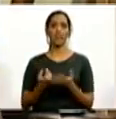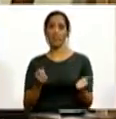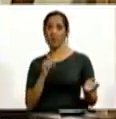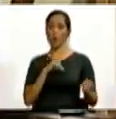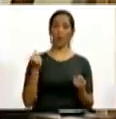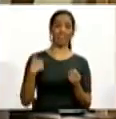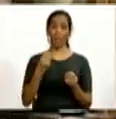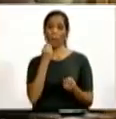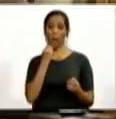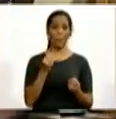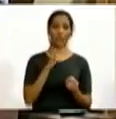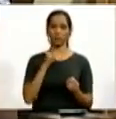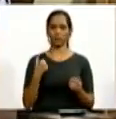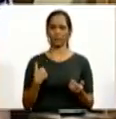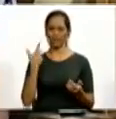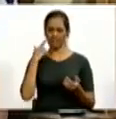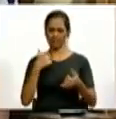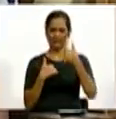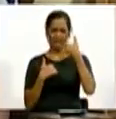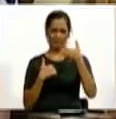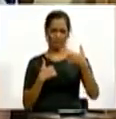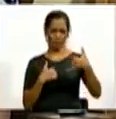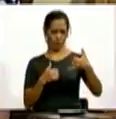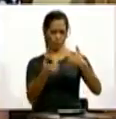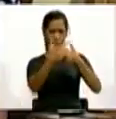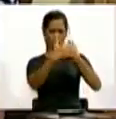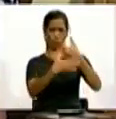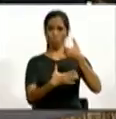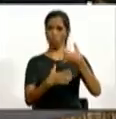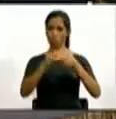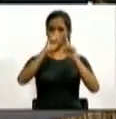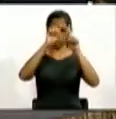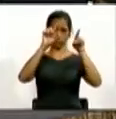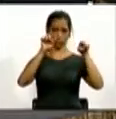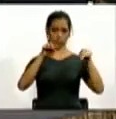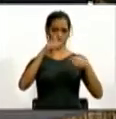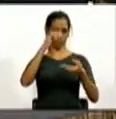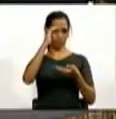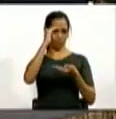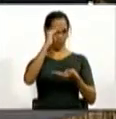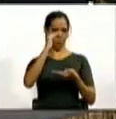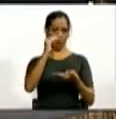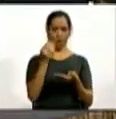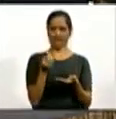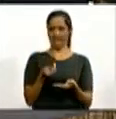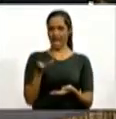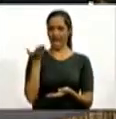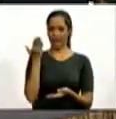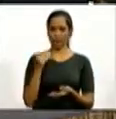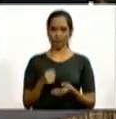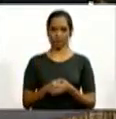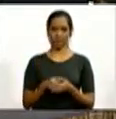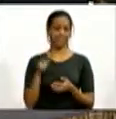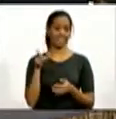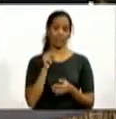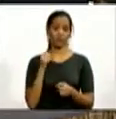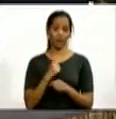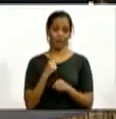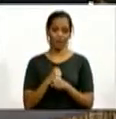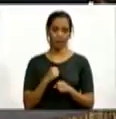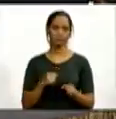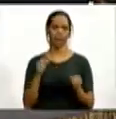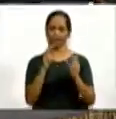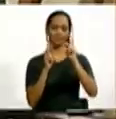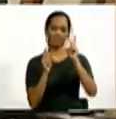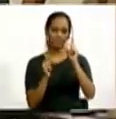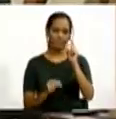tengo no para comer, no tengo para leche. No. Ahora tiene no ahí su tremendo apelón. No. ¿Qué pasó? No trabaja. Ella no chambea. Trabaja. Bueno, segundo.